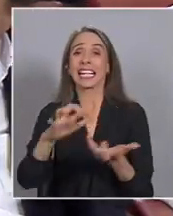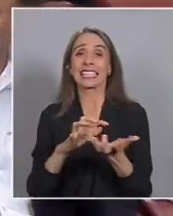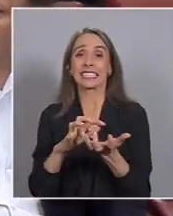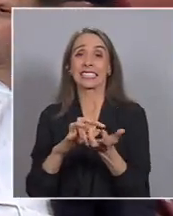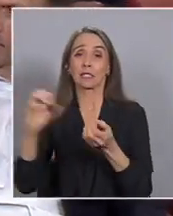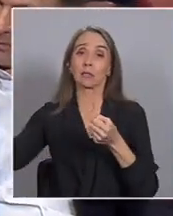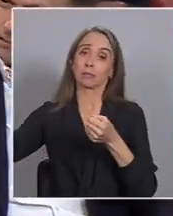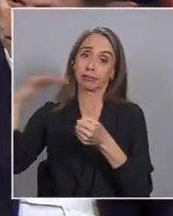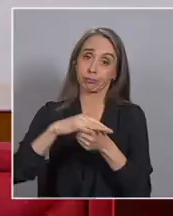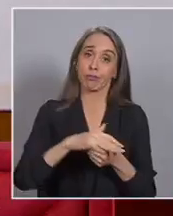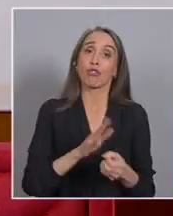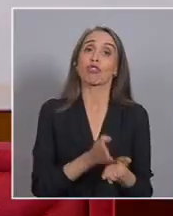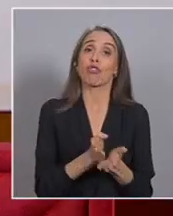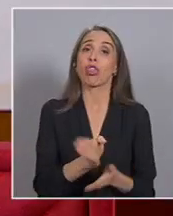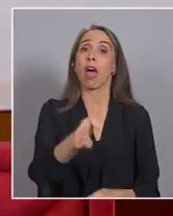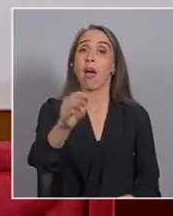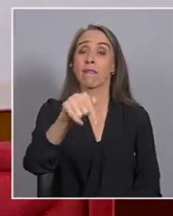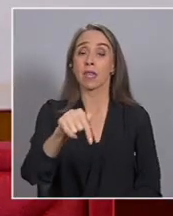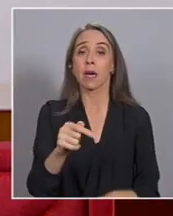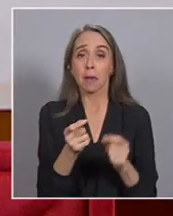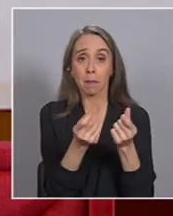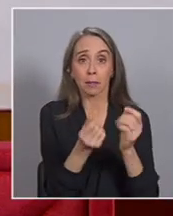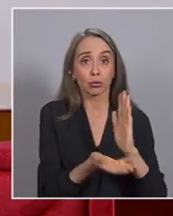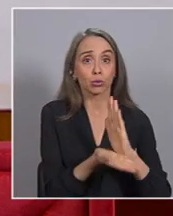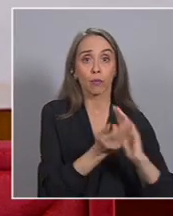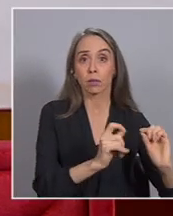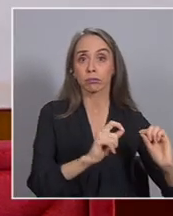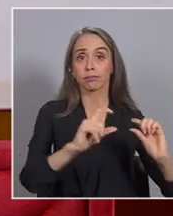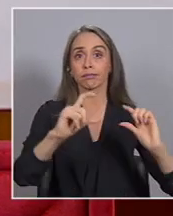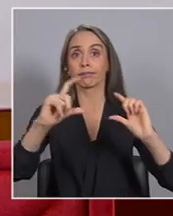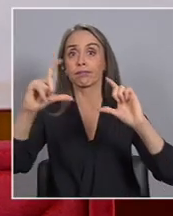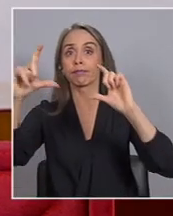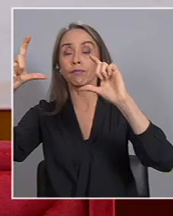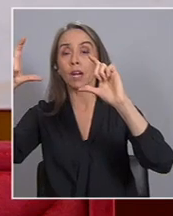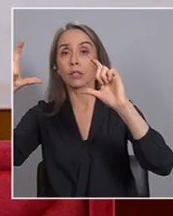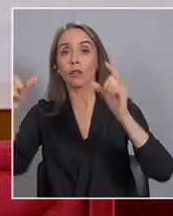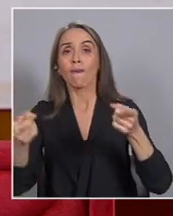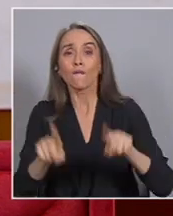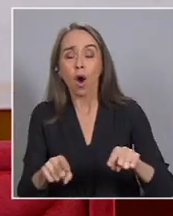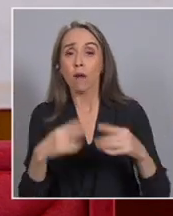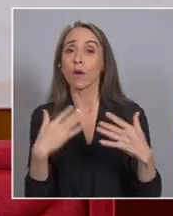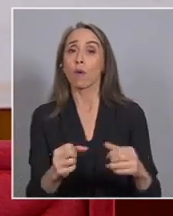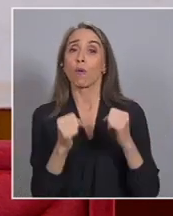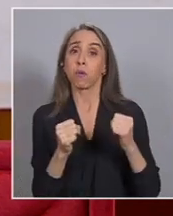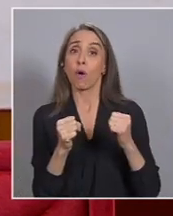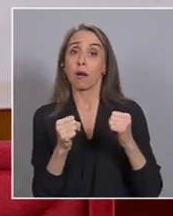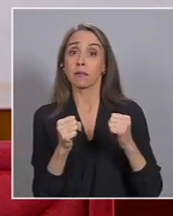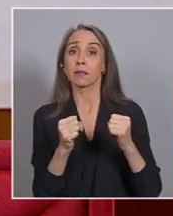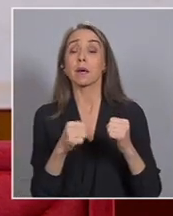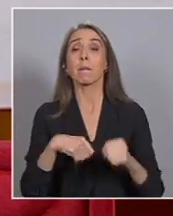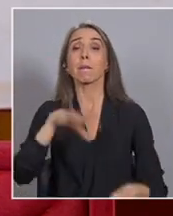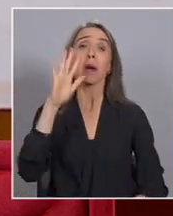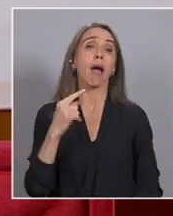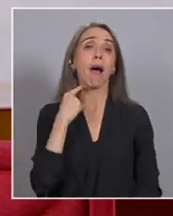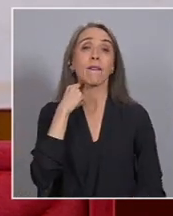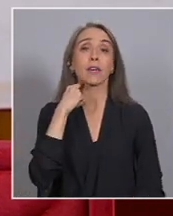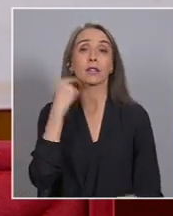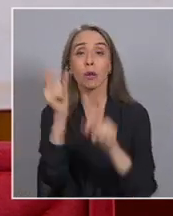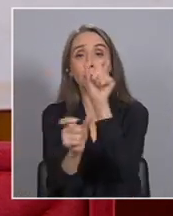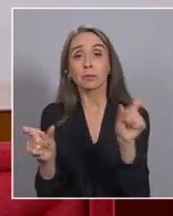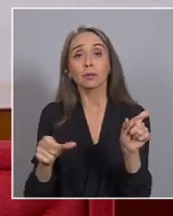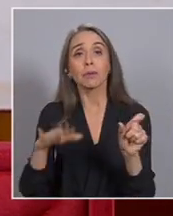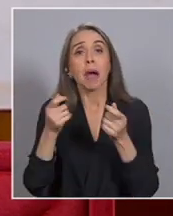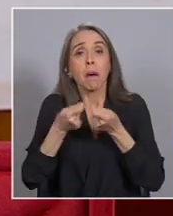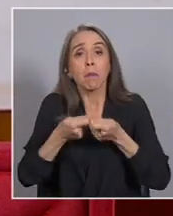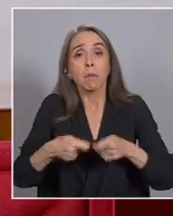golpeando. La inflación reaparecía con toda su crueldad, afectando sobre todo a los más